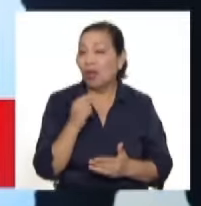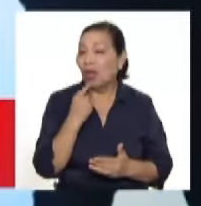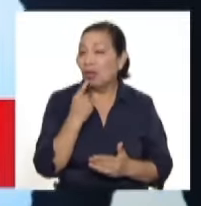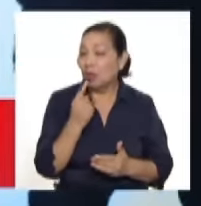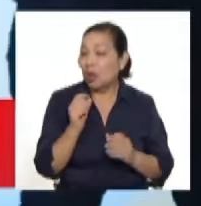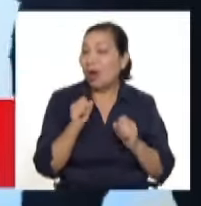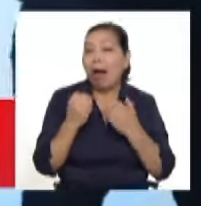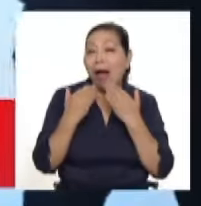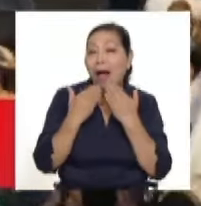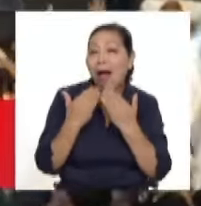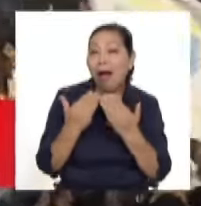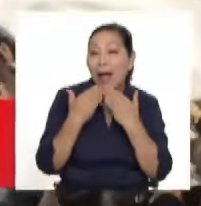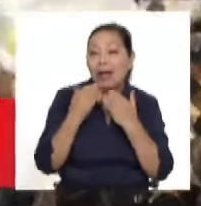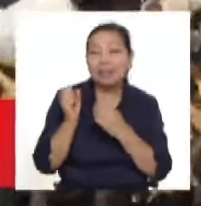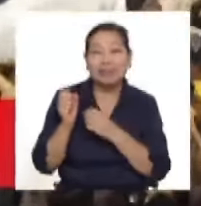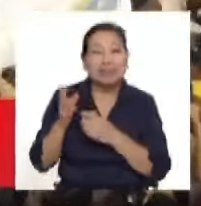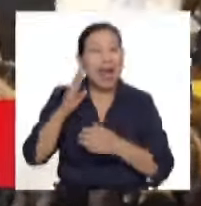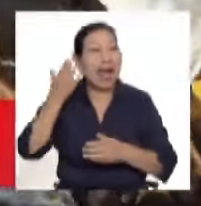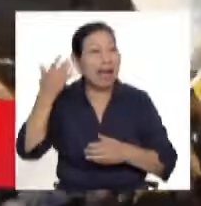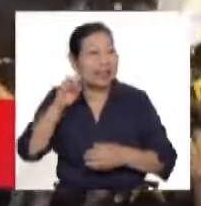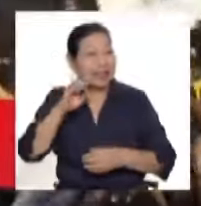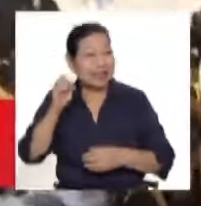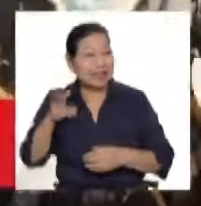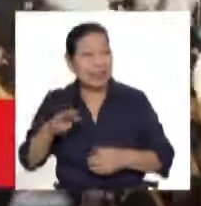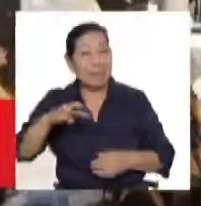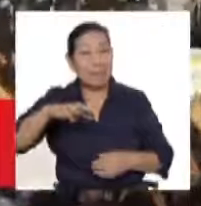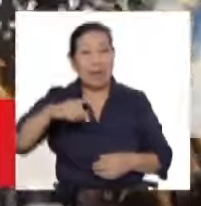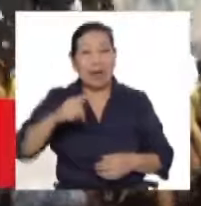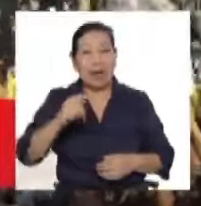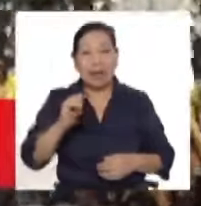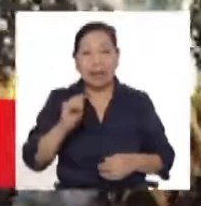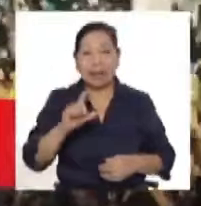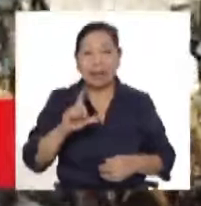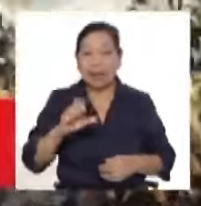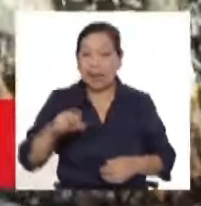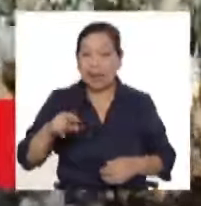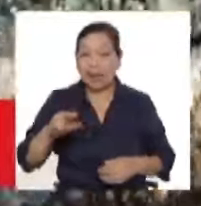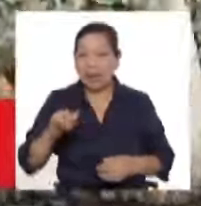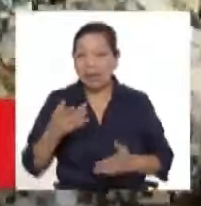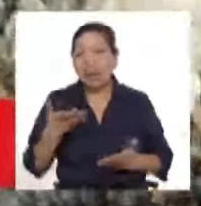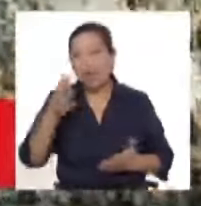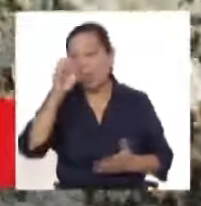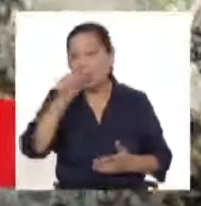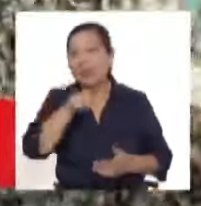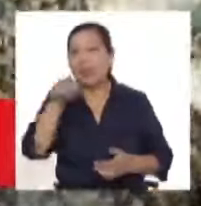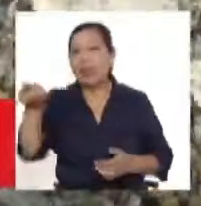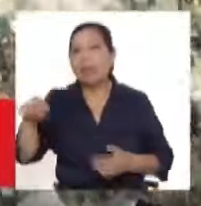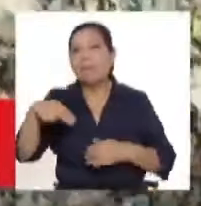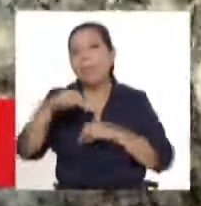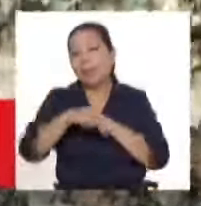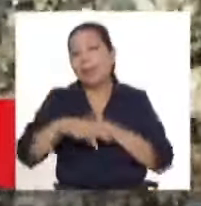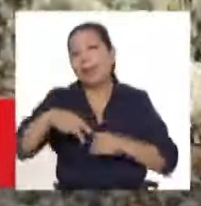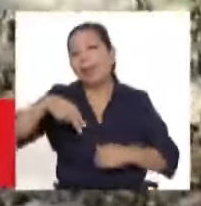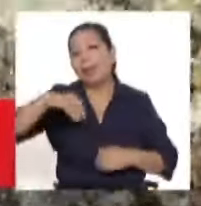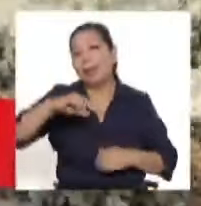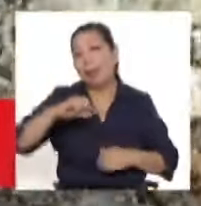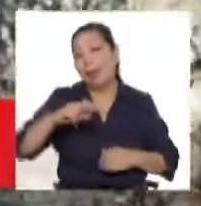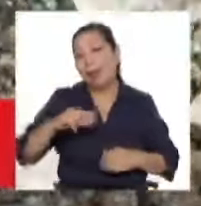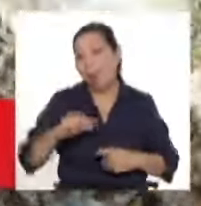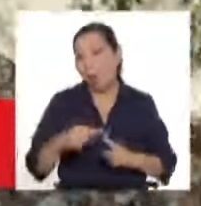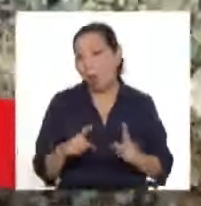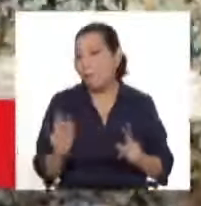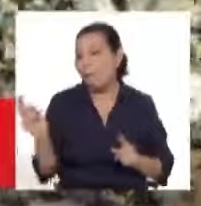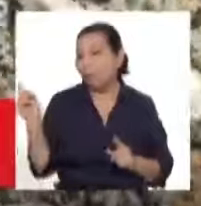en agradecer al condenado por corrupción Ricardo Martinelli, actualmente asilado en la Embajada de Nicaragua, por su apoyo